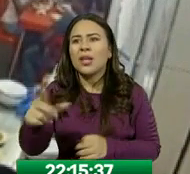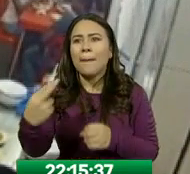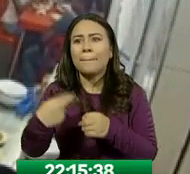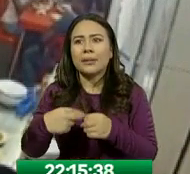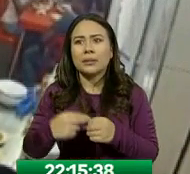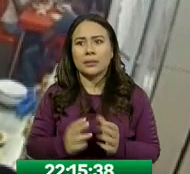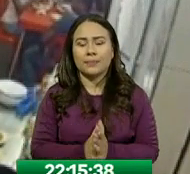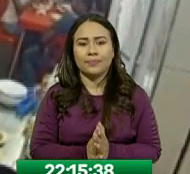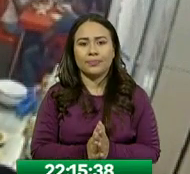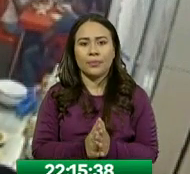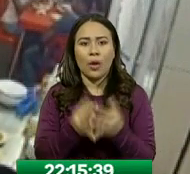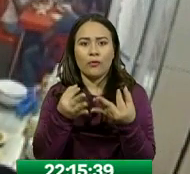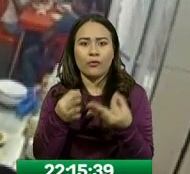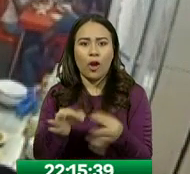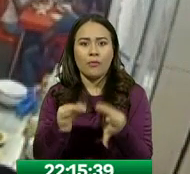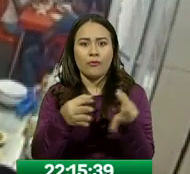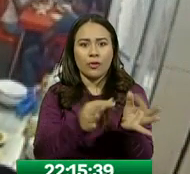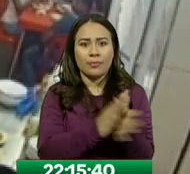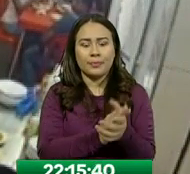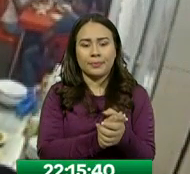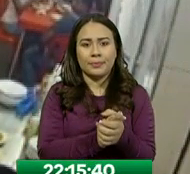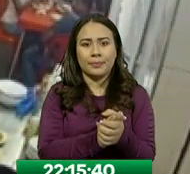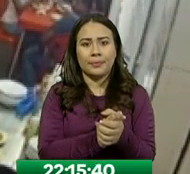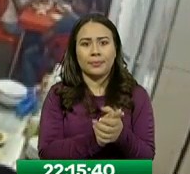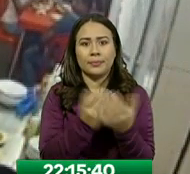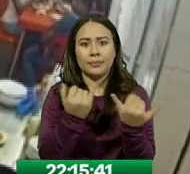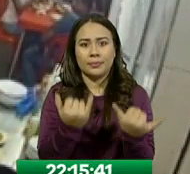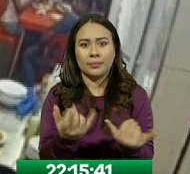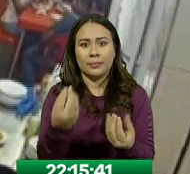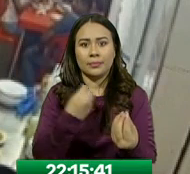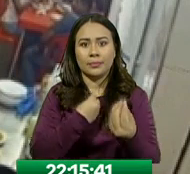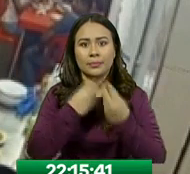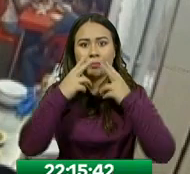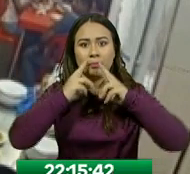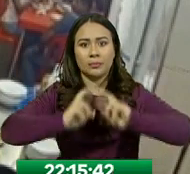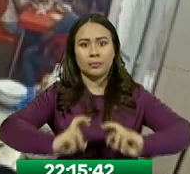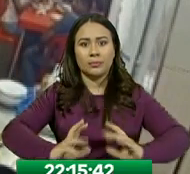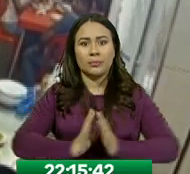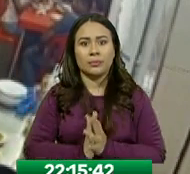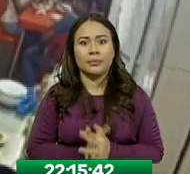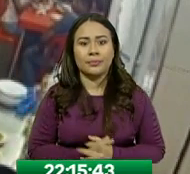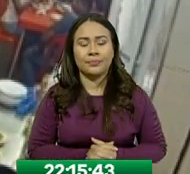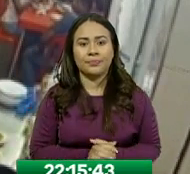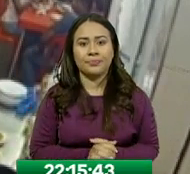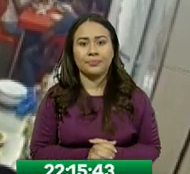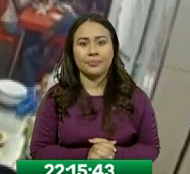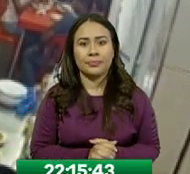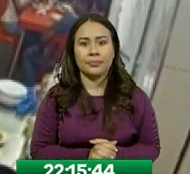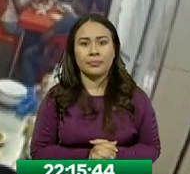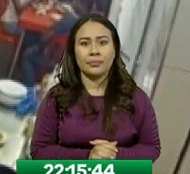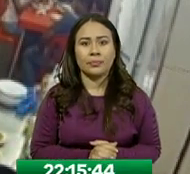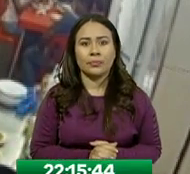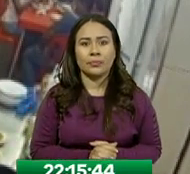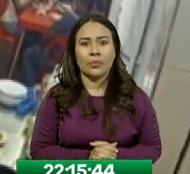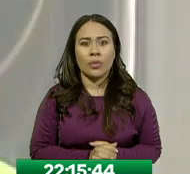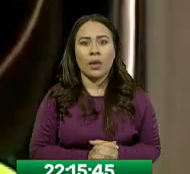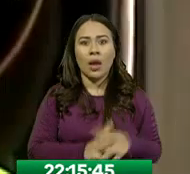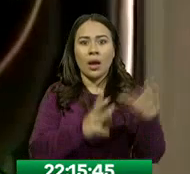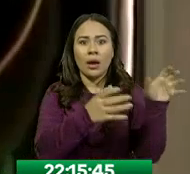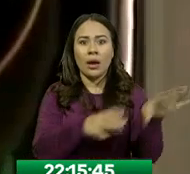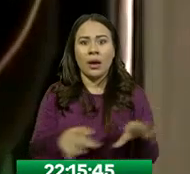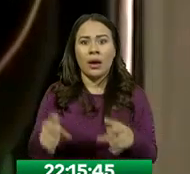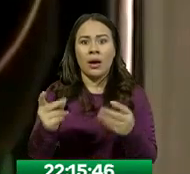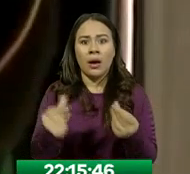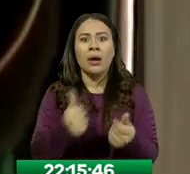La modalidad de estos delincuentes era hacer una actividad rápida,